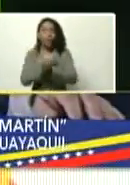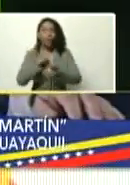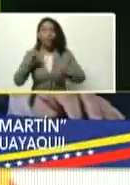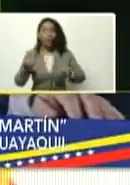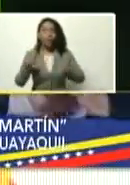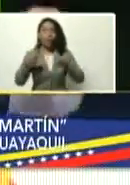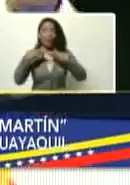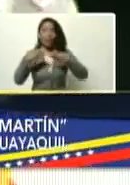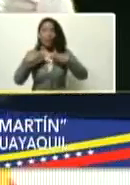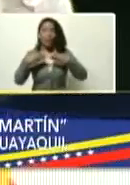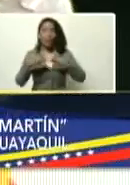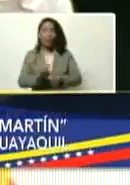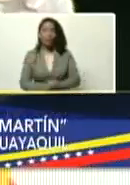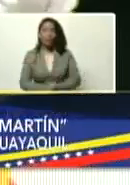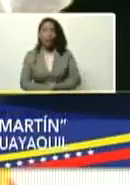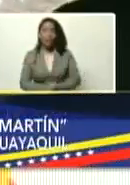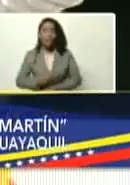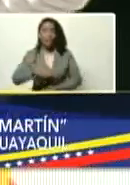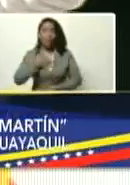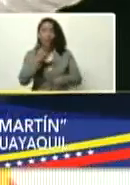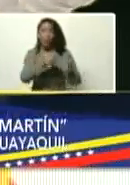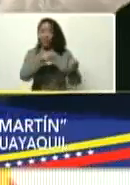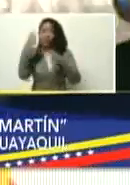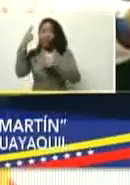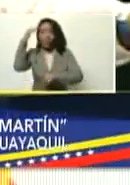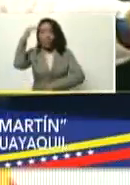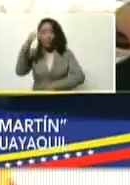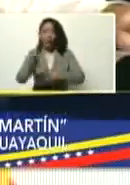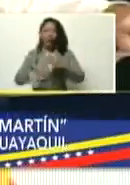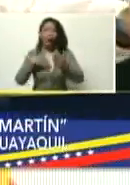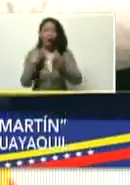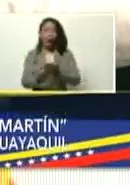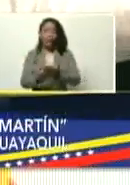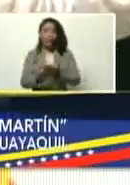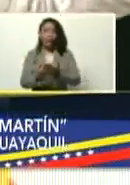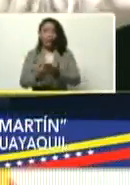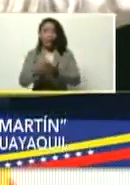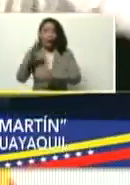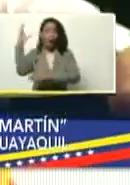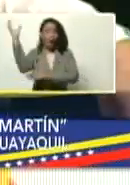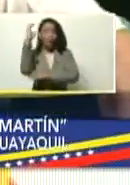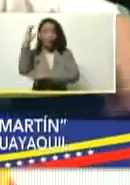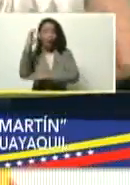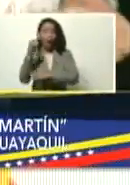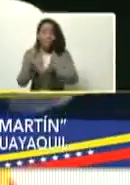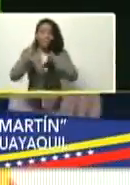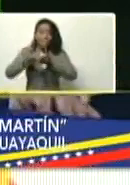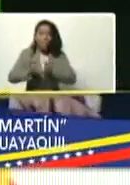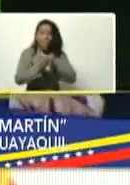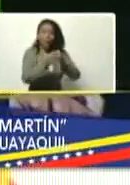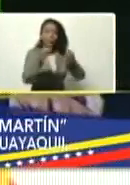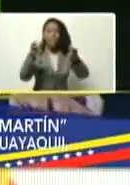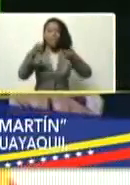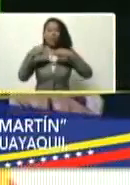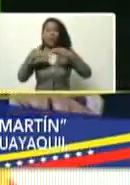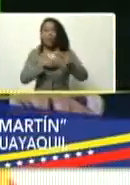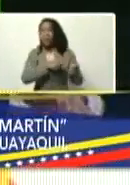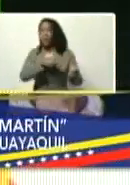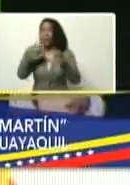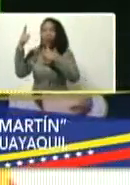Panamá, para poder llevar los soldados hasta Colón y atravesarlos por el Istmo, embarcarlos en Panamá y llevarlos a